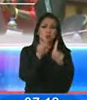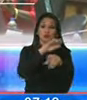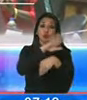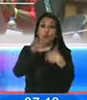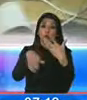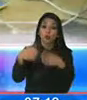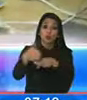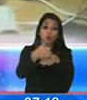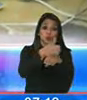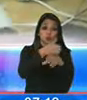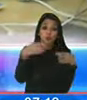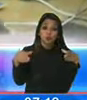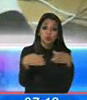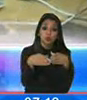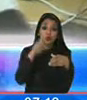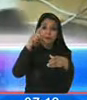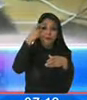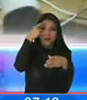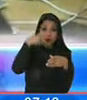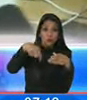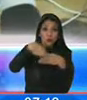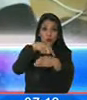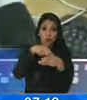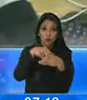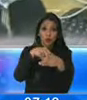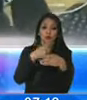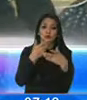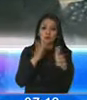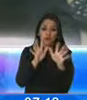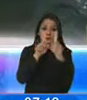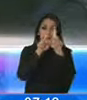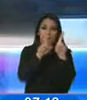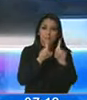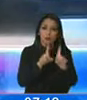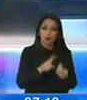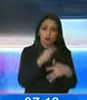buró que pertenece a su gobierno. Y se elaboraron